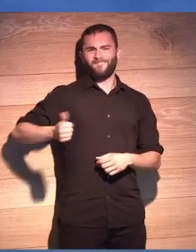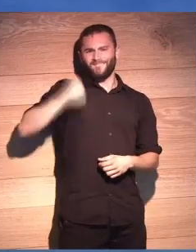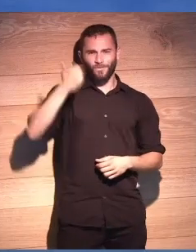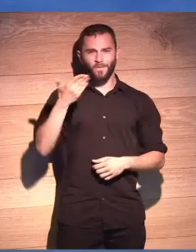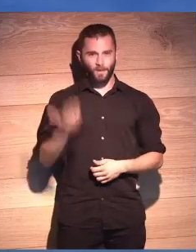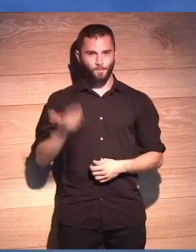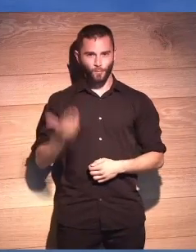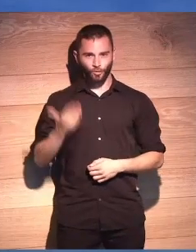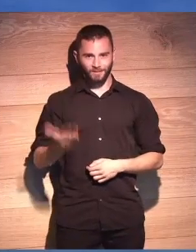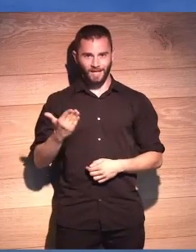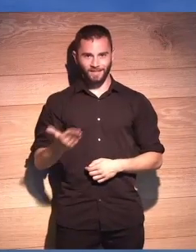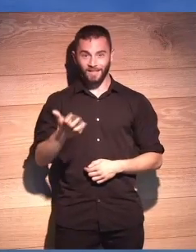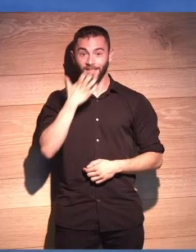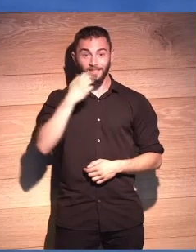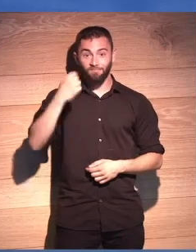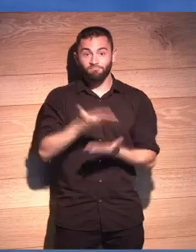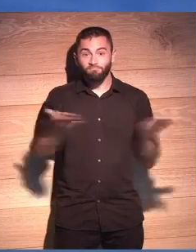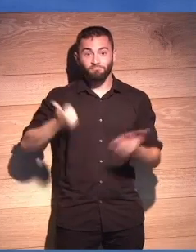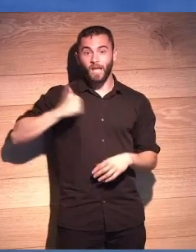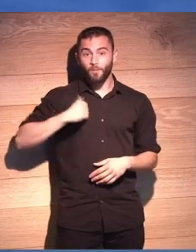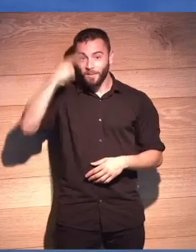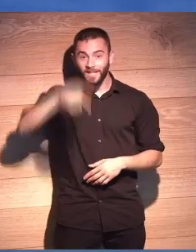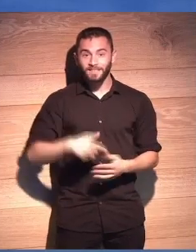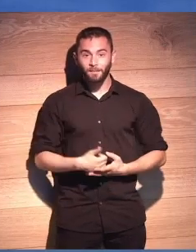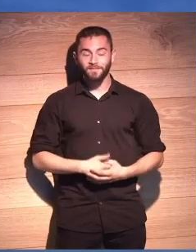oportunidad, si sabéis aprovecharla.